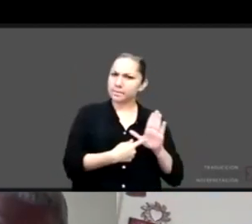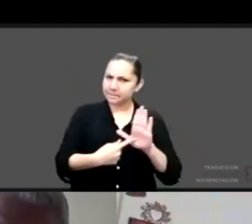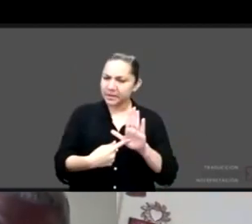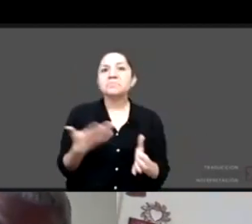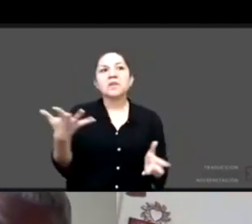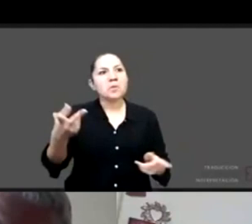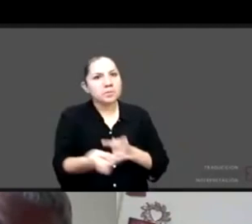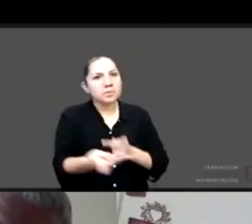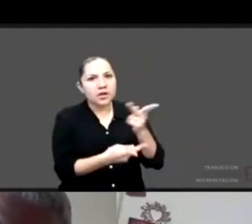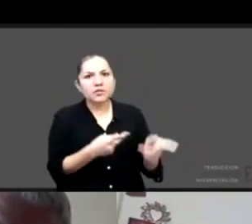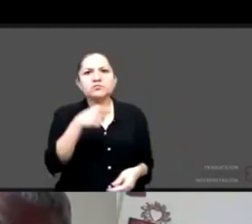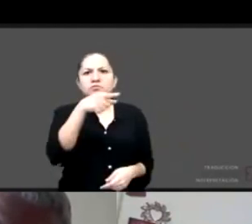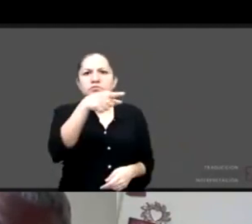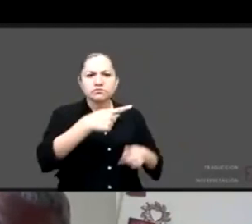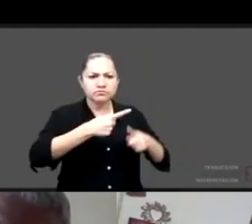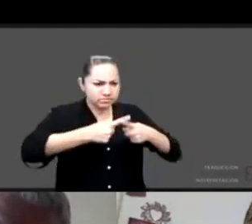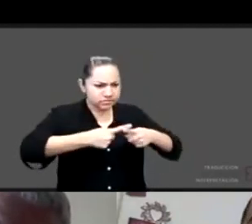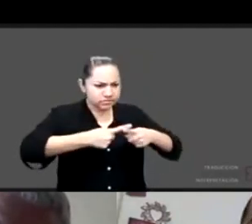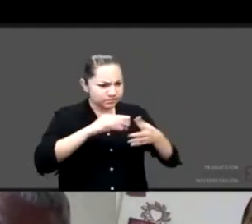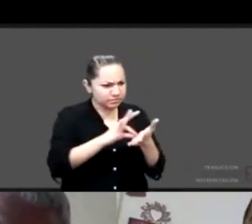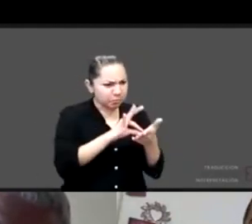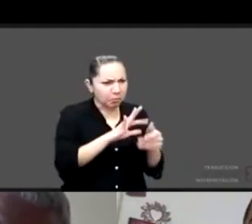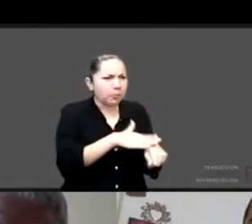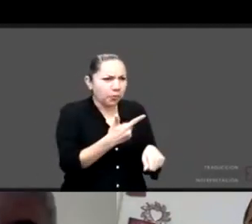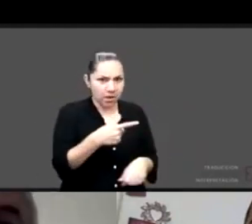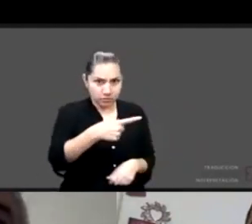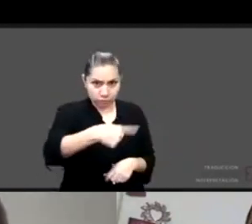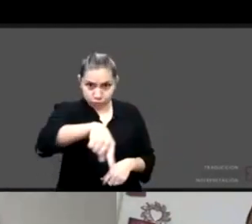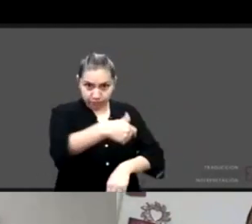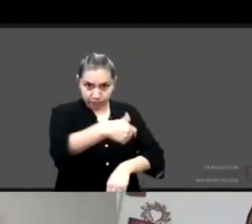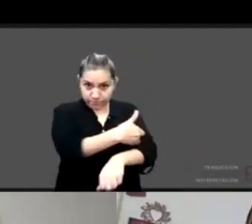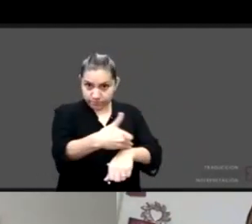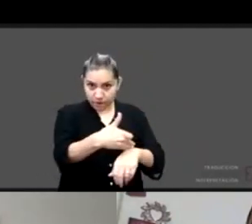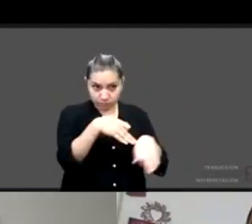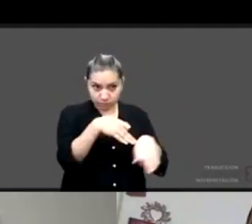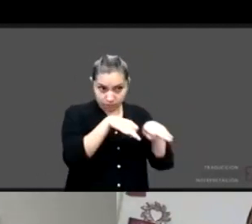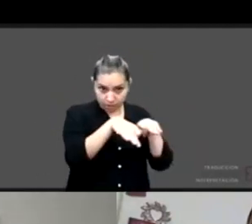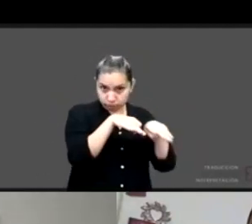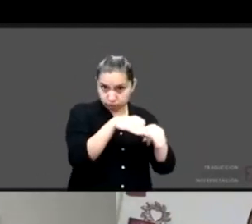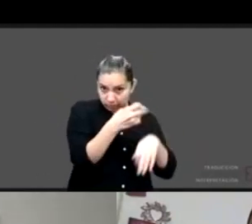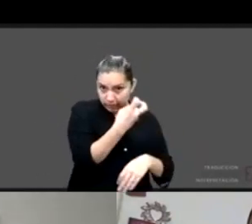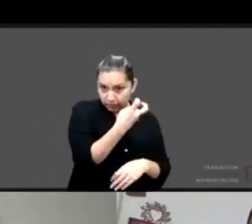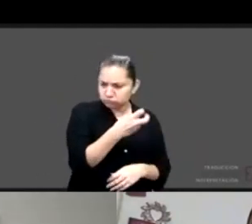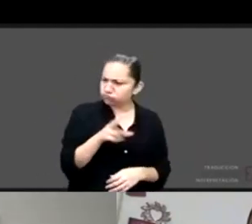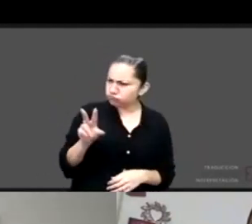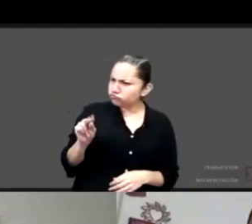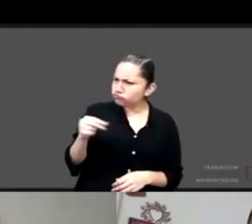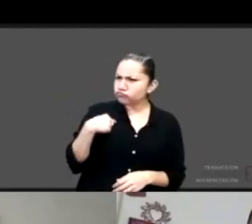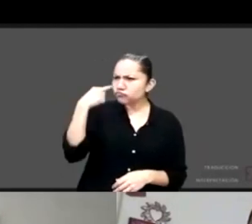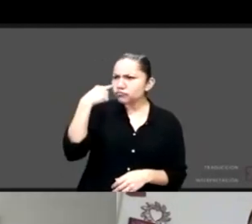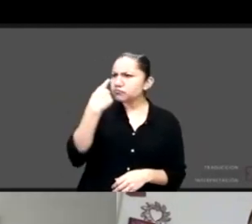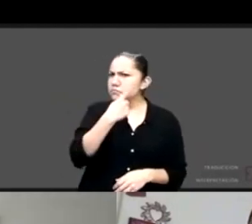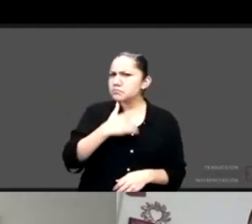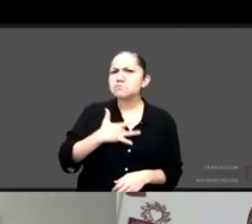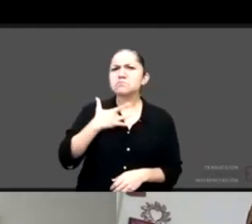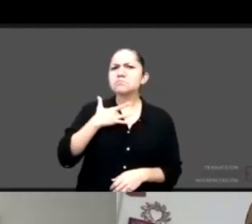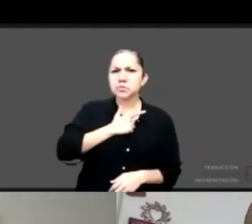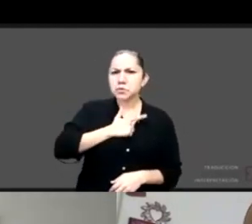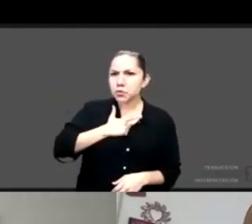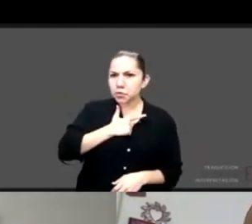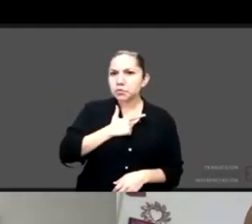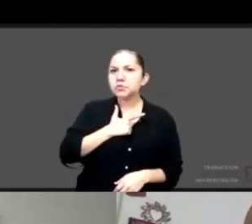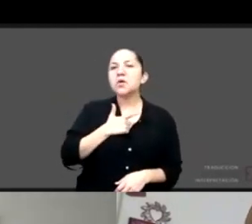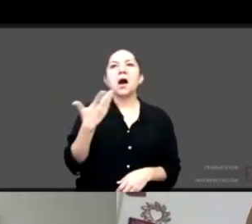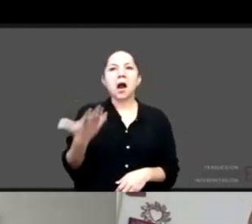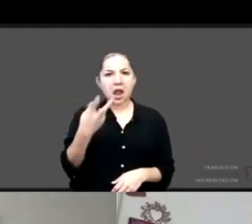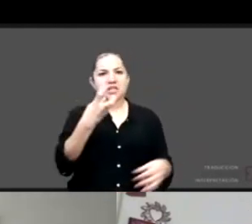esto, no? Yo me acerqué por gusto, por descifrar. Lo primero que me llamó la atención es lo que representan estos símbolos